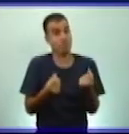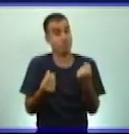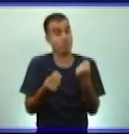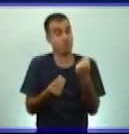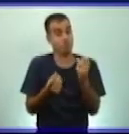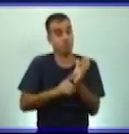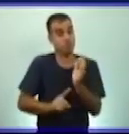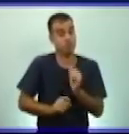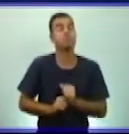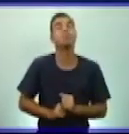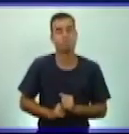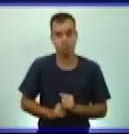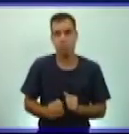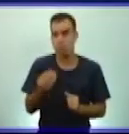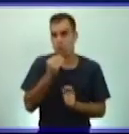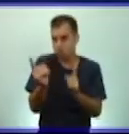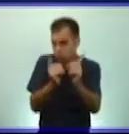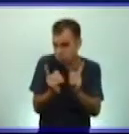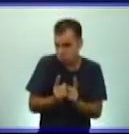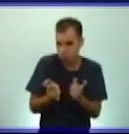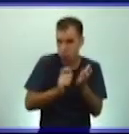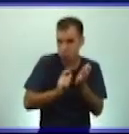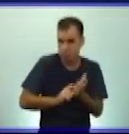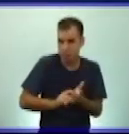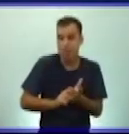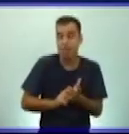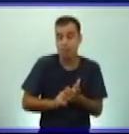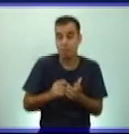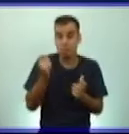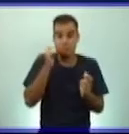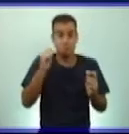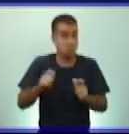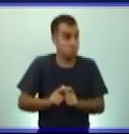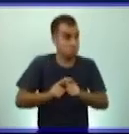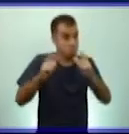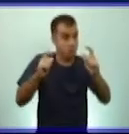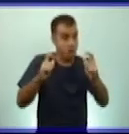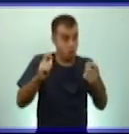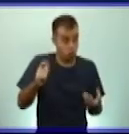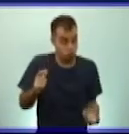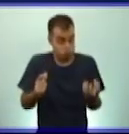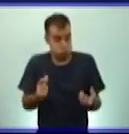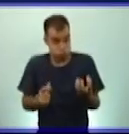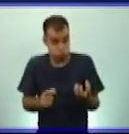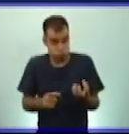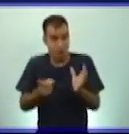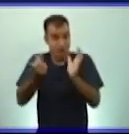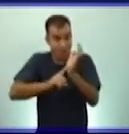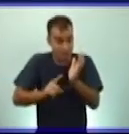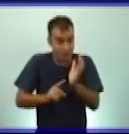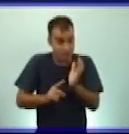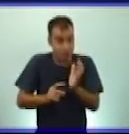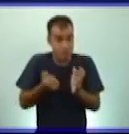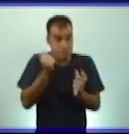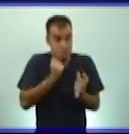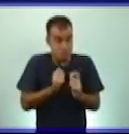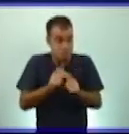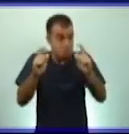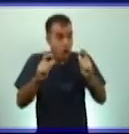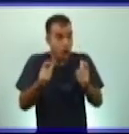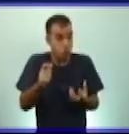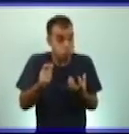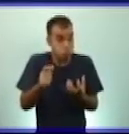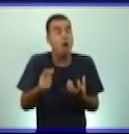estar resumiendo en las libretas que a mayor sea la energía suministrada, mayor será